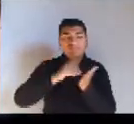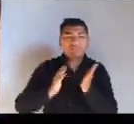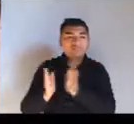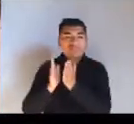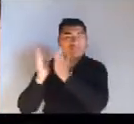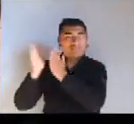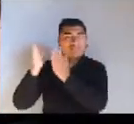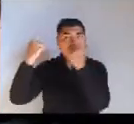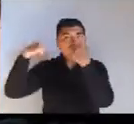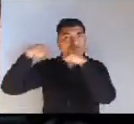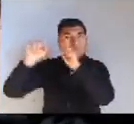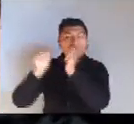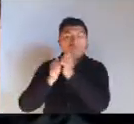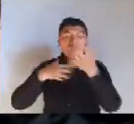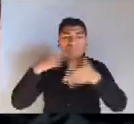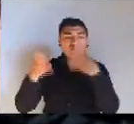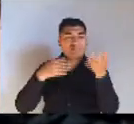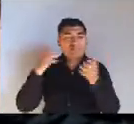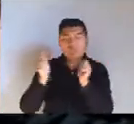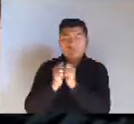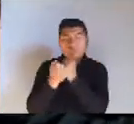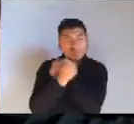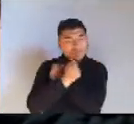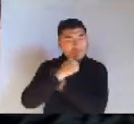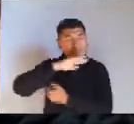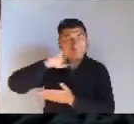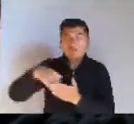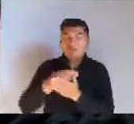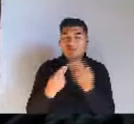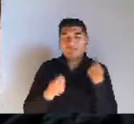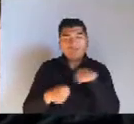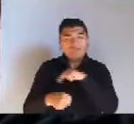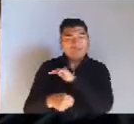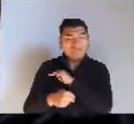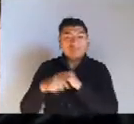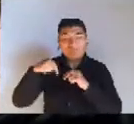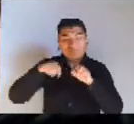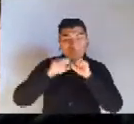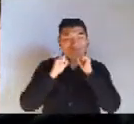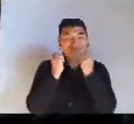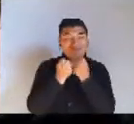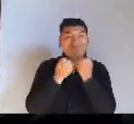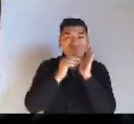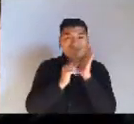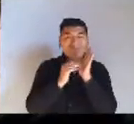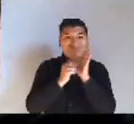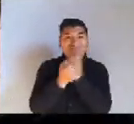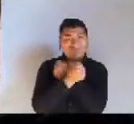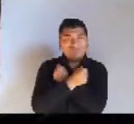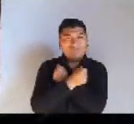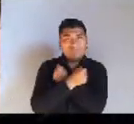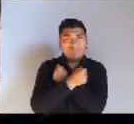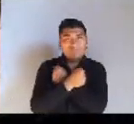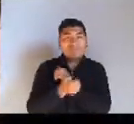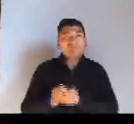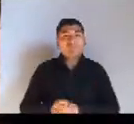con alegría, con amor hacia todos nosotros y en esta sociedad que tanta falta nos hace.